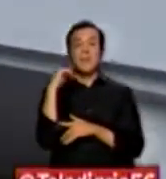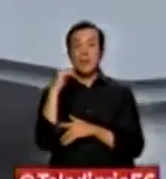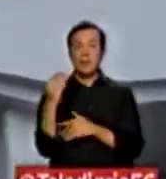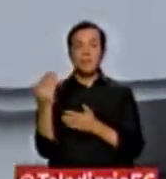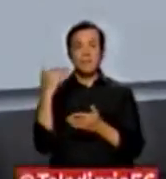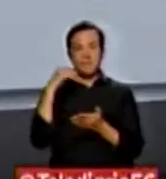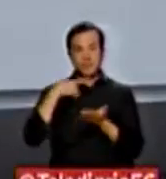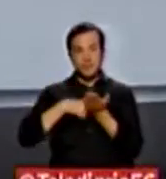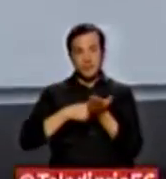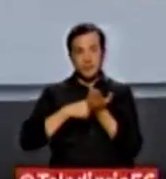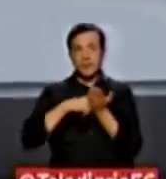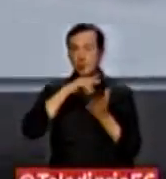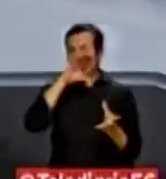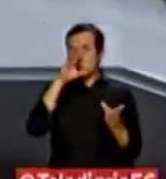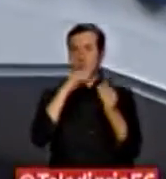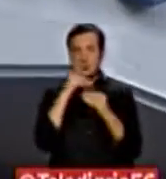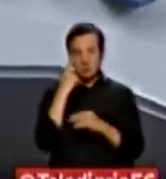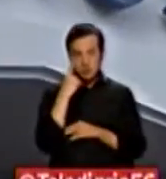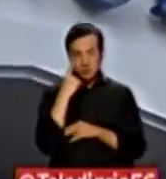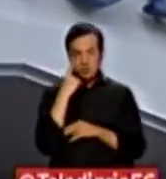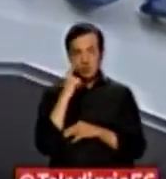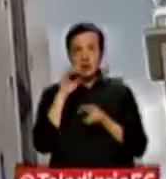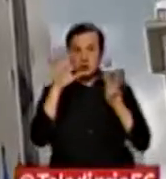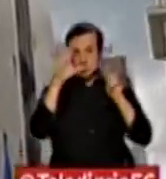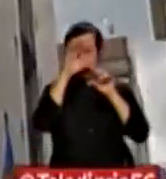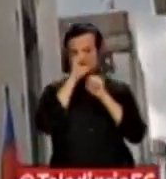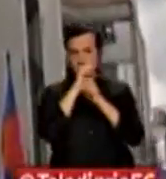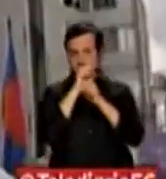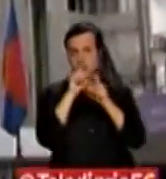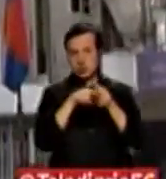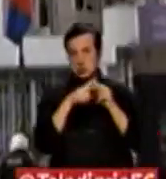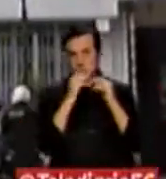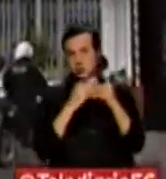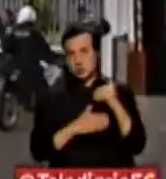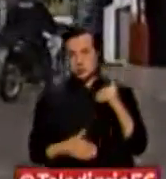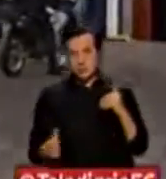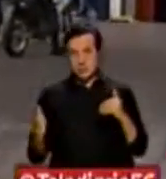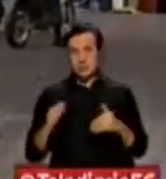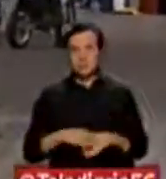efectúe la reconstrucción de los hechos a las 19 horas. Olga Velasco, Telediario.